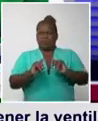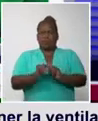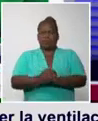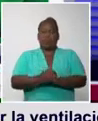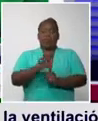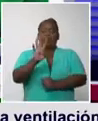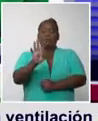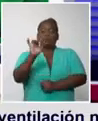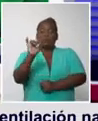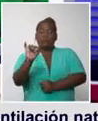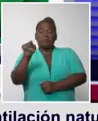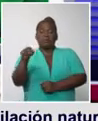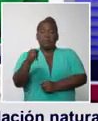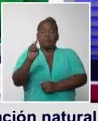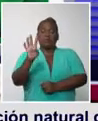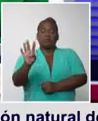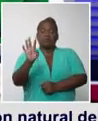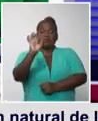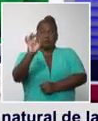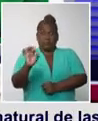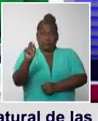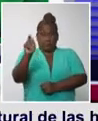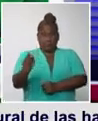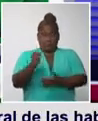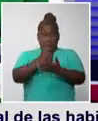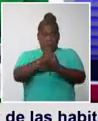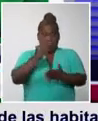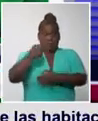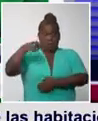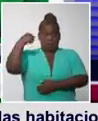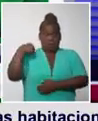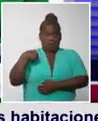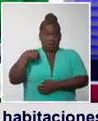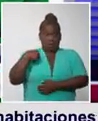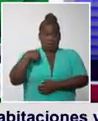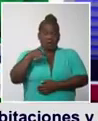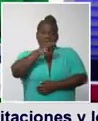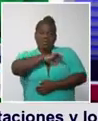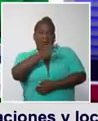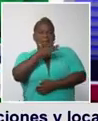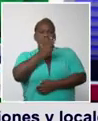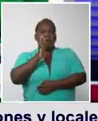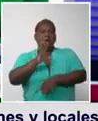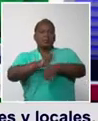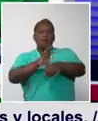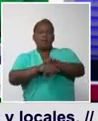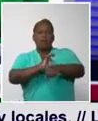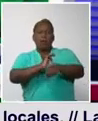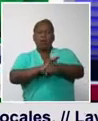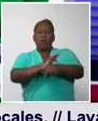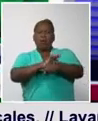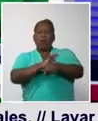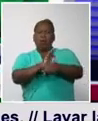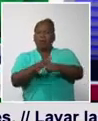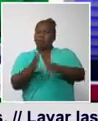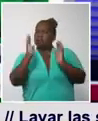46,4% de todos los diagnosticados ayer totalmente asintomáticos, y eso hace que el acumulado sea